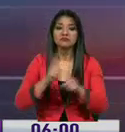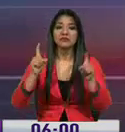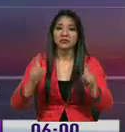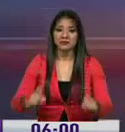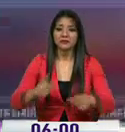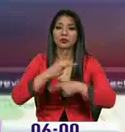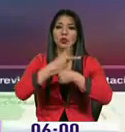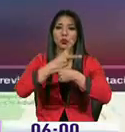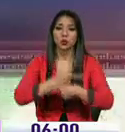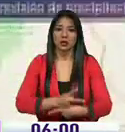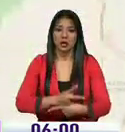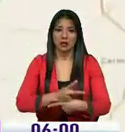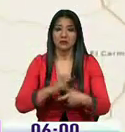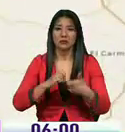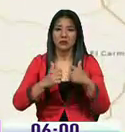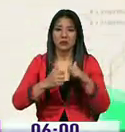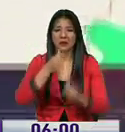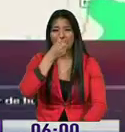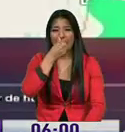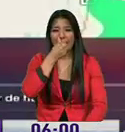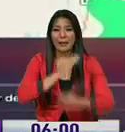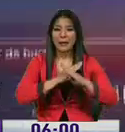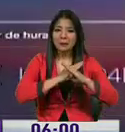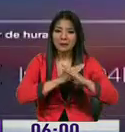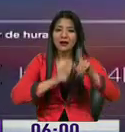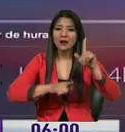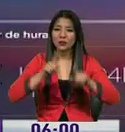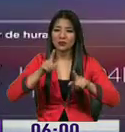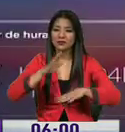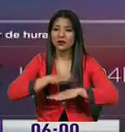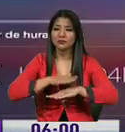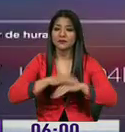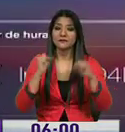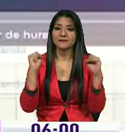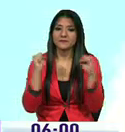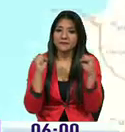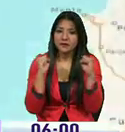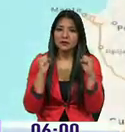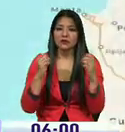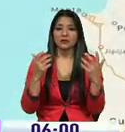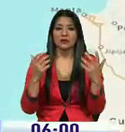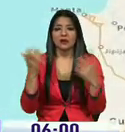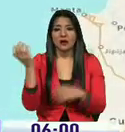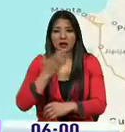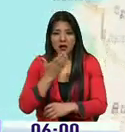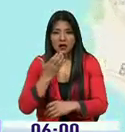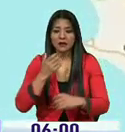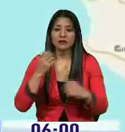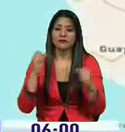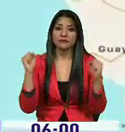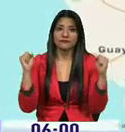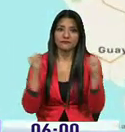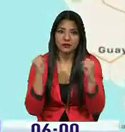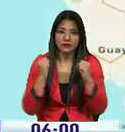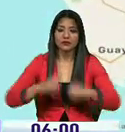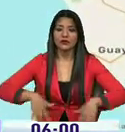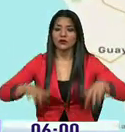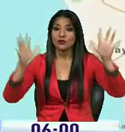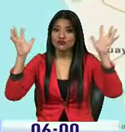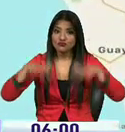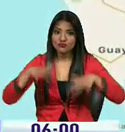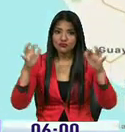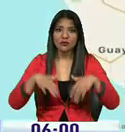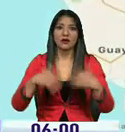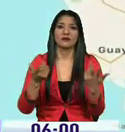los problemas respiratorios que ya lleva esta temporada en la cual el clima está muy, pero muy cambiante. Lluvias, la previsión